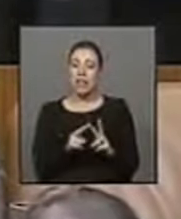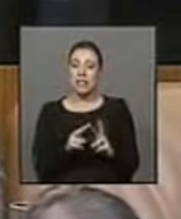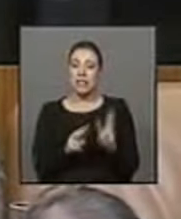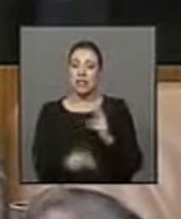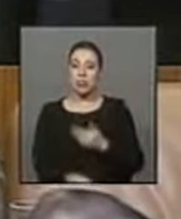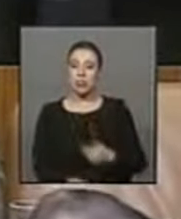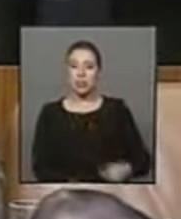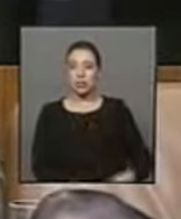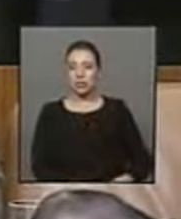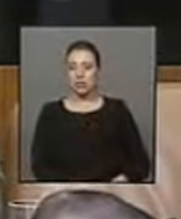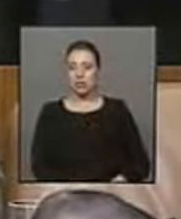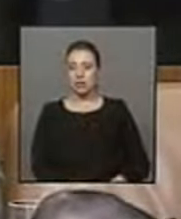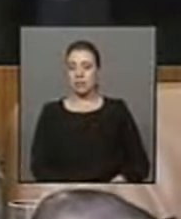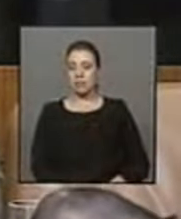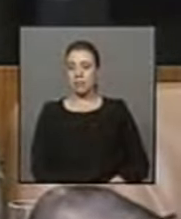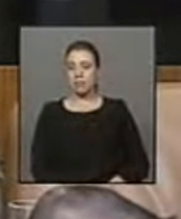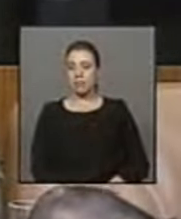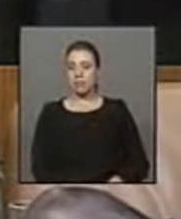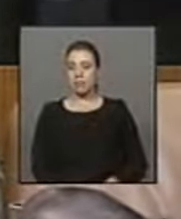presidente.